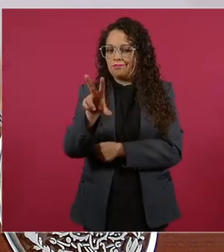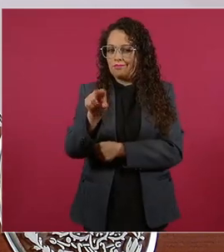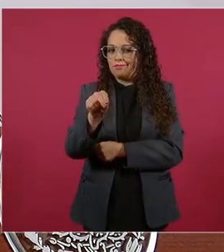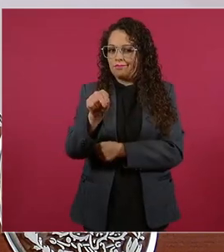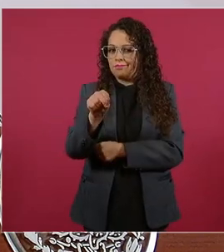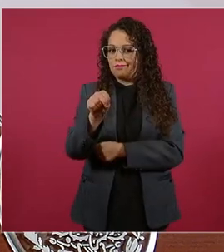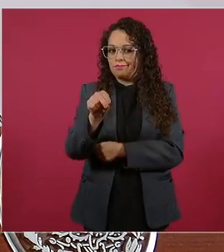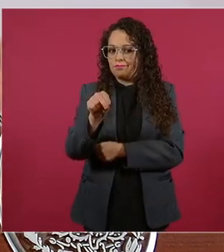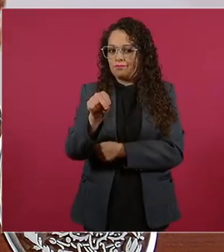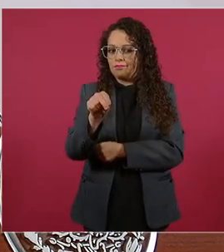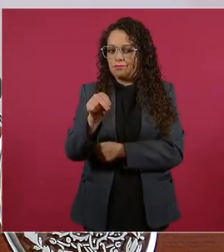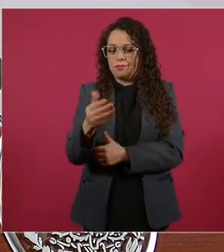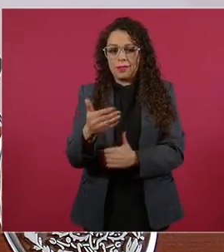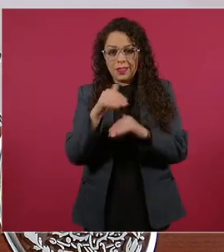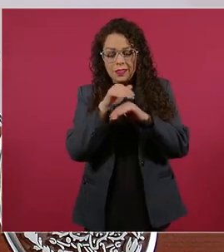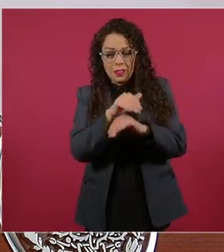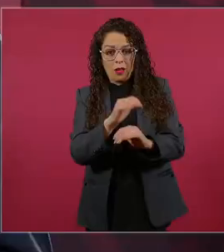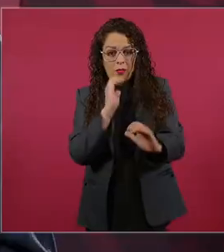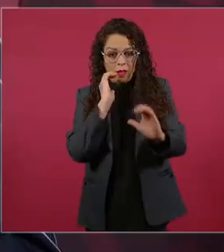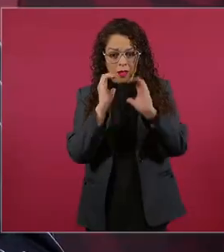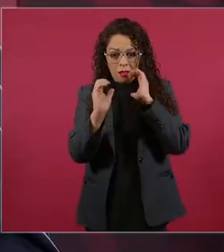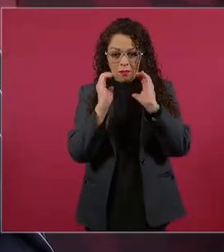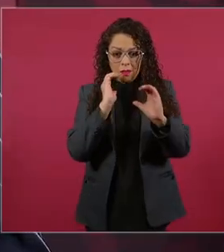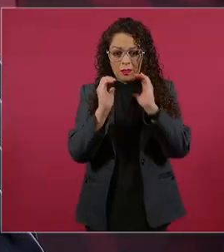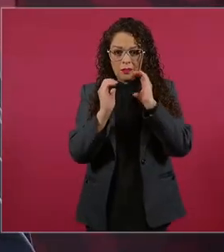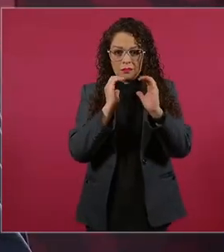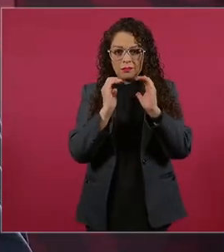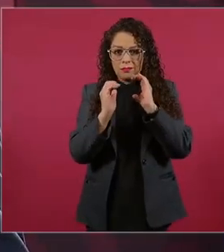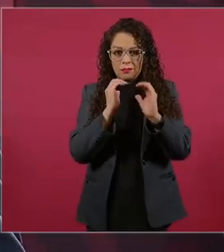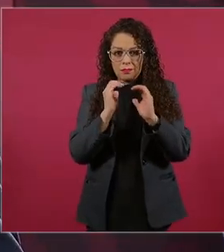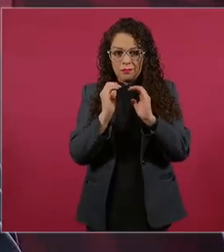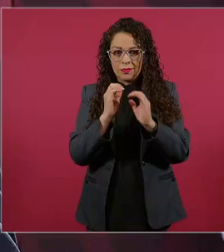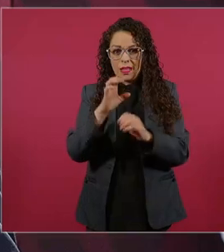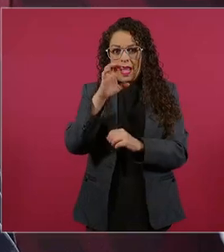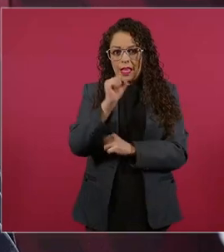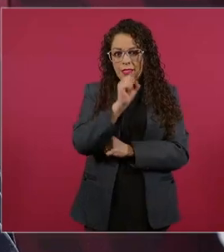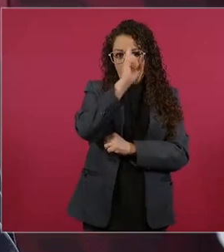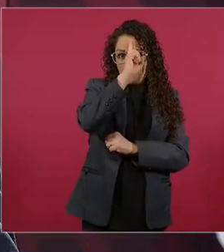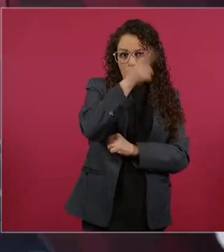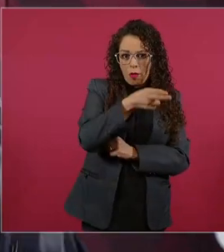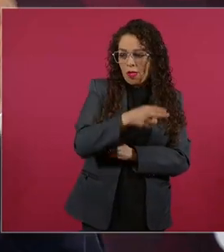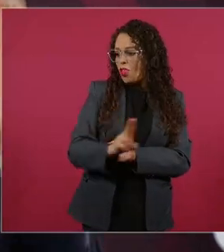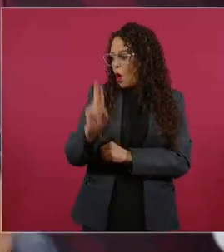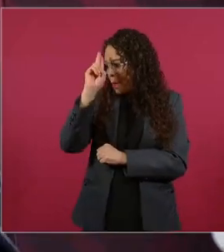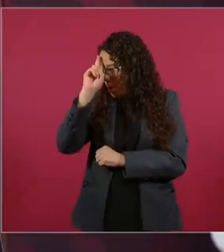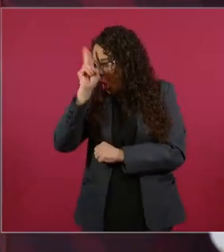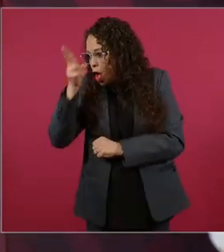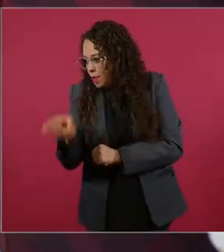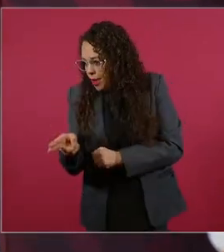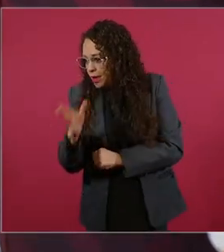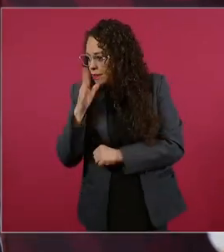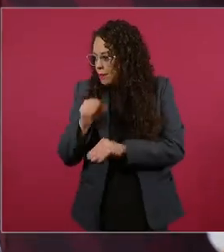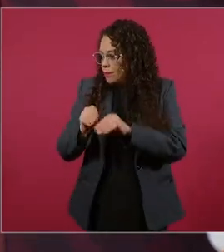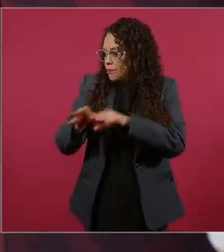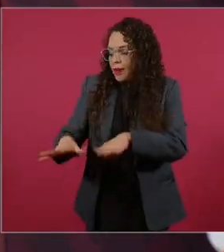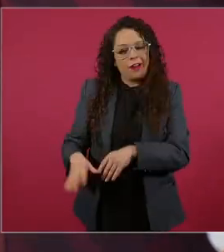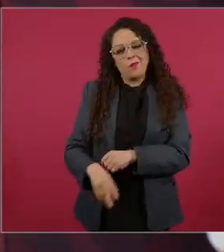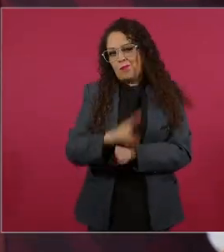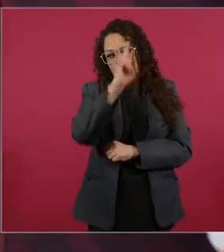En comunicación, prohibido prohibir. Y por